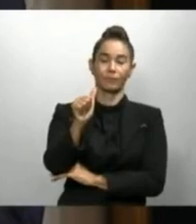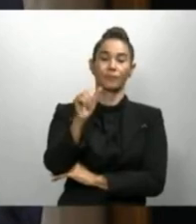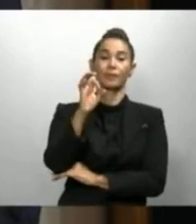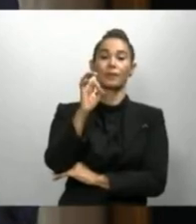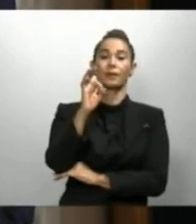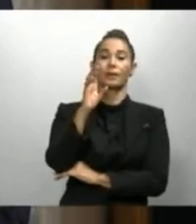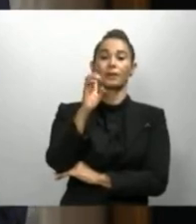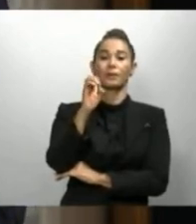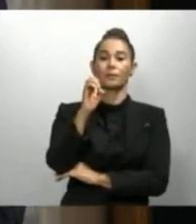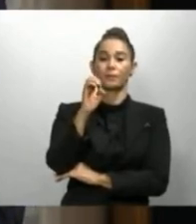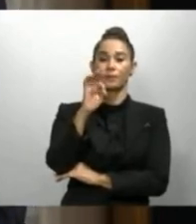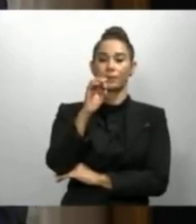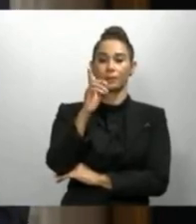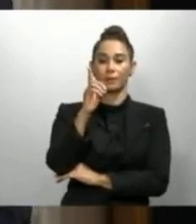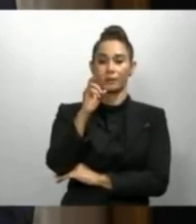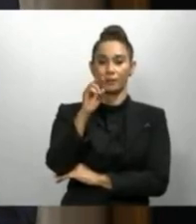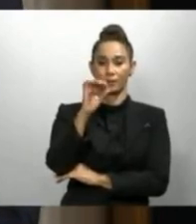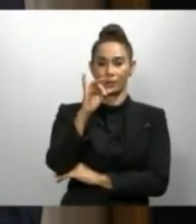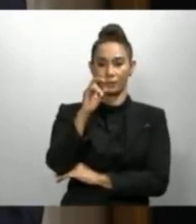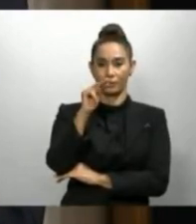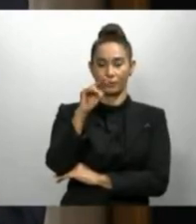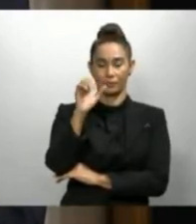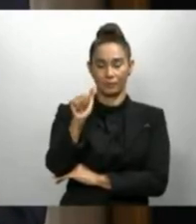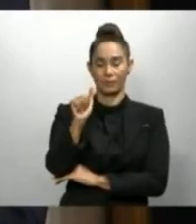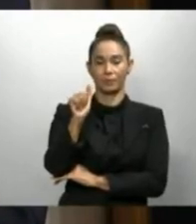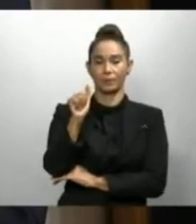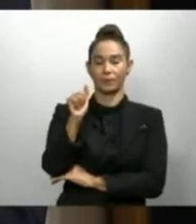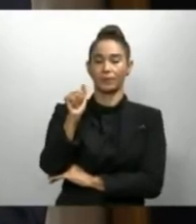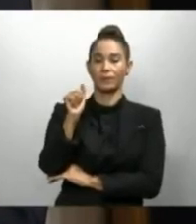efedrina y sus sales isómeras,